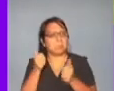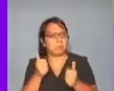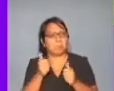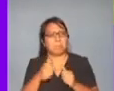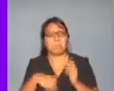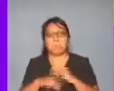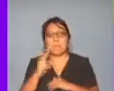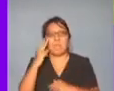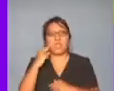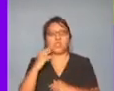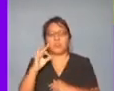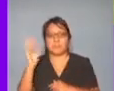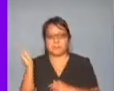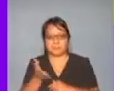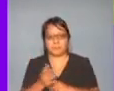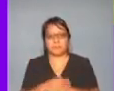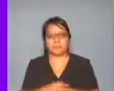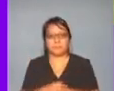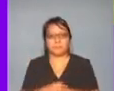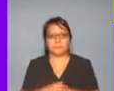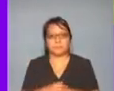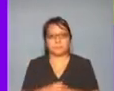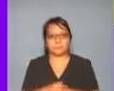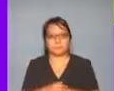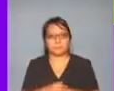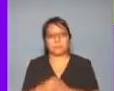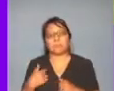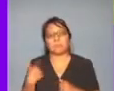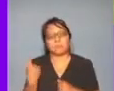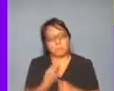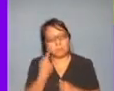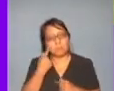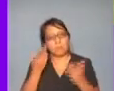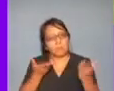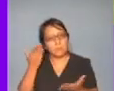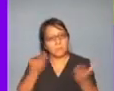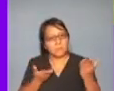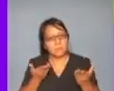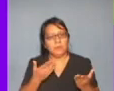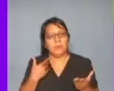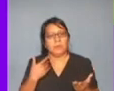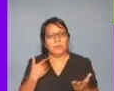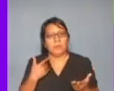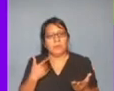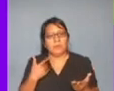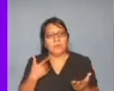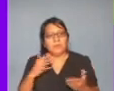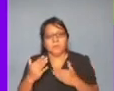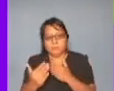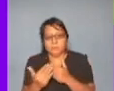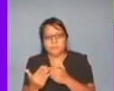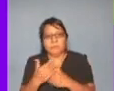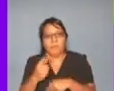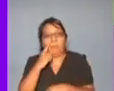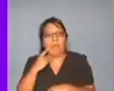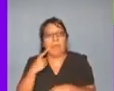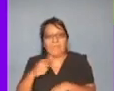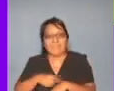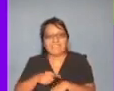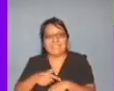del 90%. Cuando uno evalúa un poco lo que es la tarifa, cuando uno saca sobre la fecha, muchas veces